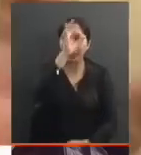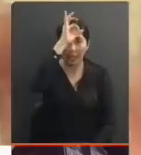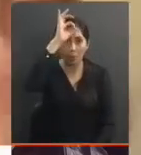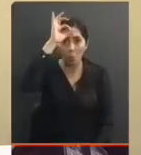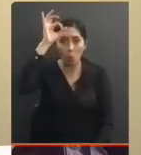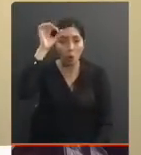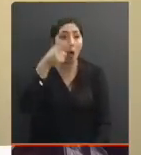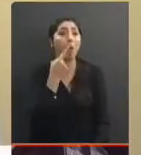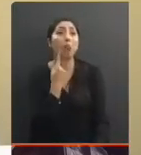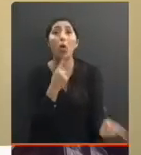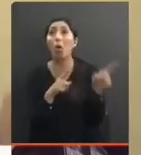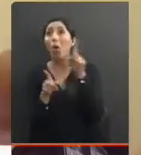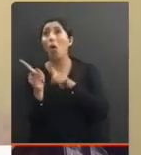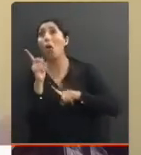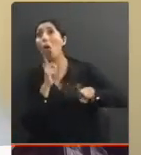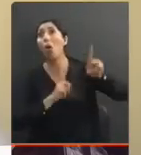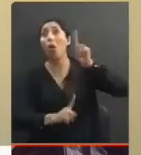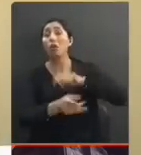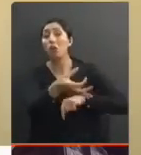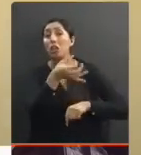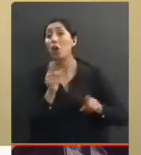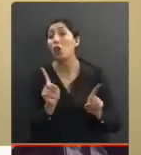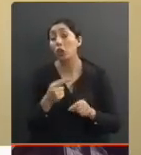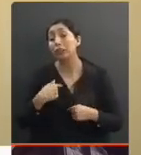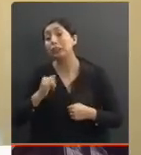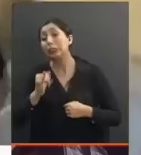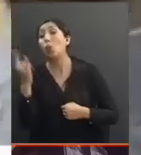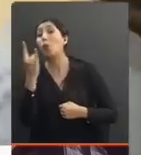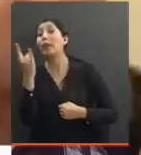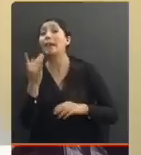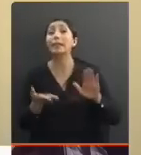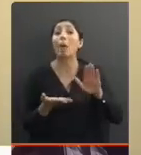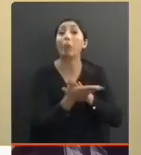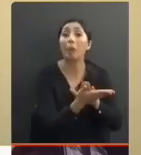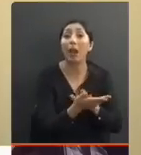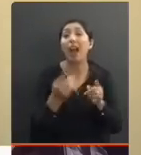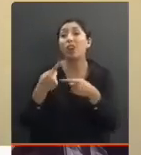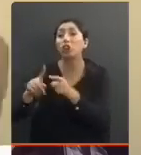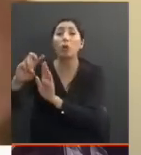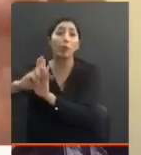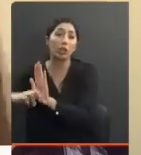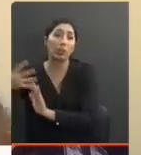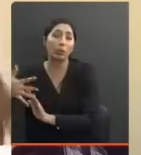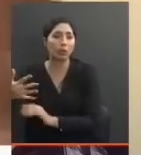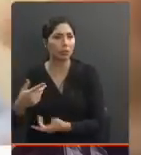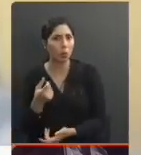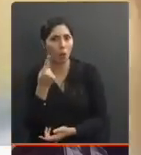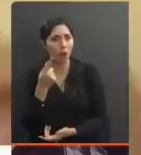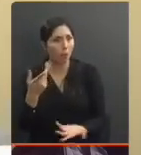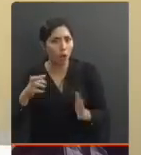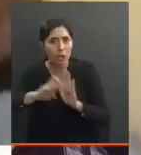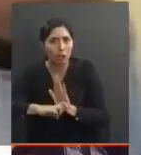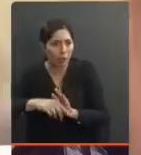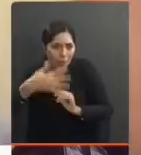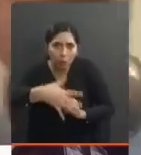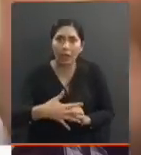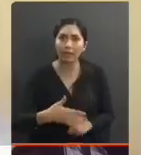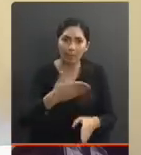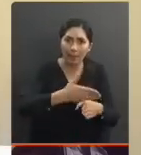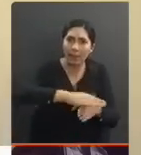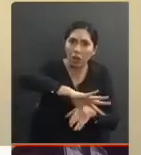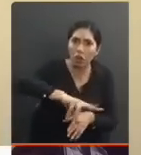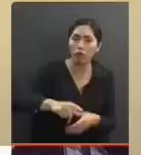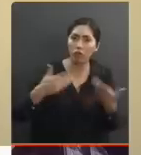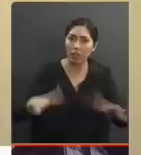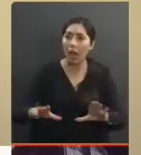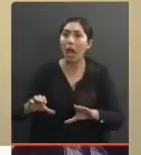el ladito, dijo no lo voy a colocar urgencia porque hay otros proyectos que son importantes. Pero ¿qué más importante que un proyecto de robo de madera? Que ya está aprobado en la Cámara de